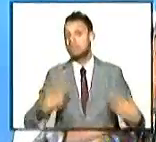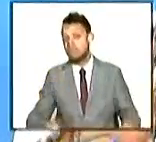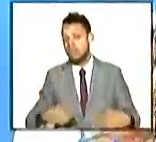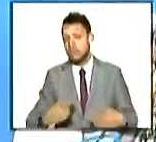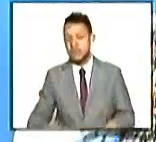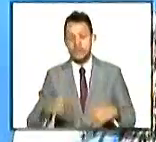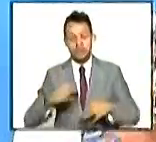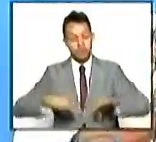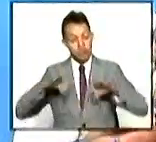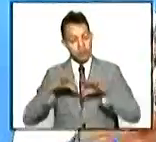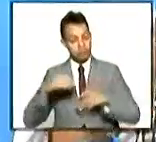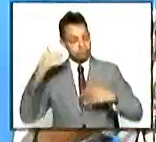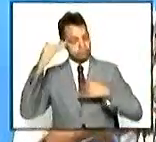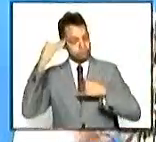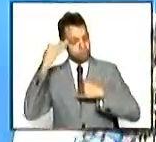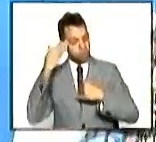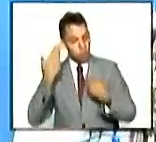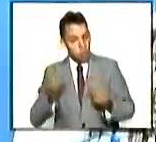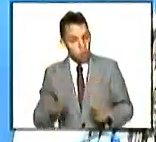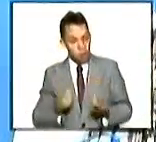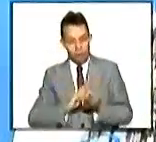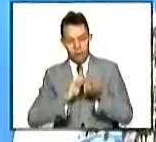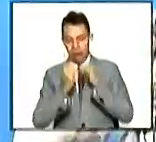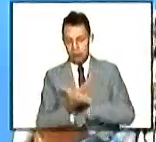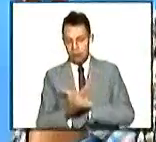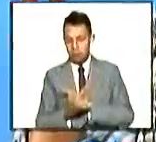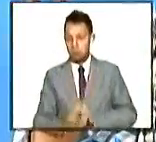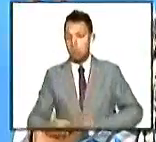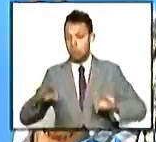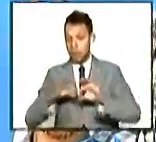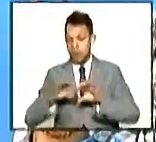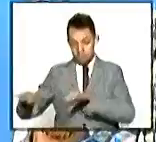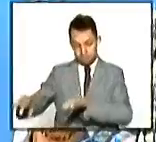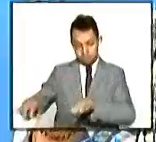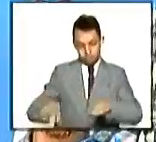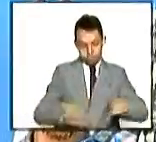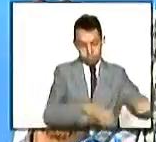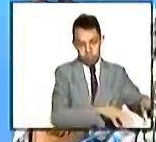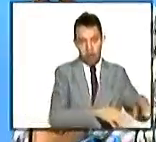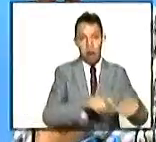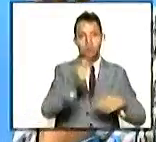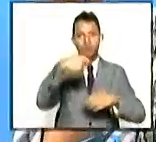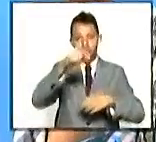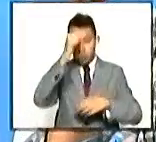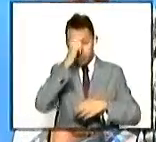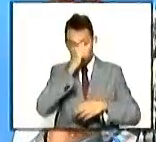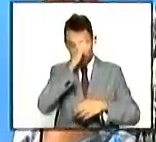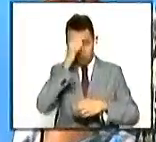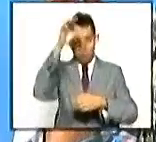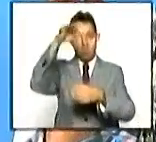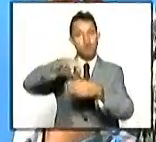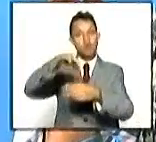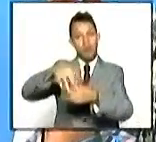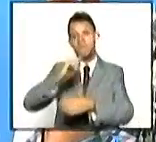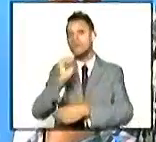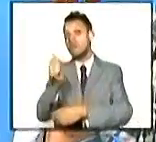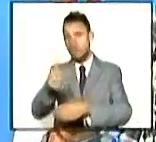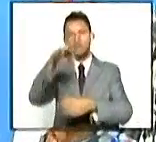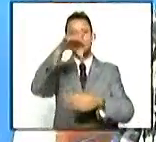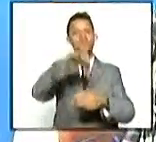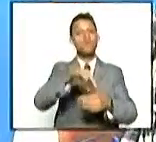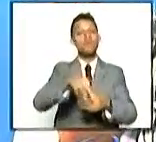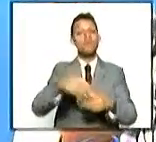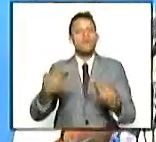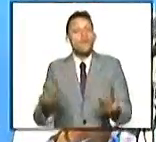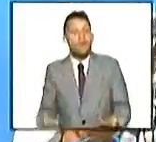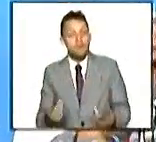el corazón a las cosas y mirar dónde está la equivocación. Y previo a las elecciones, hacerlo a conciencia, realmente mirar muy